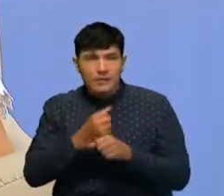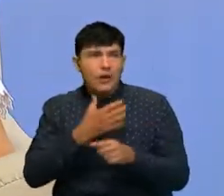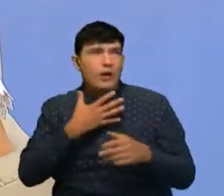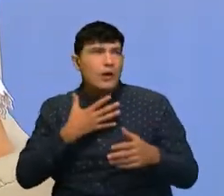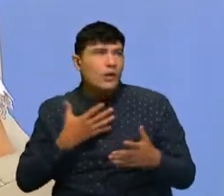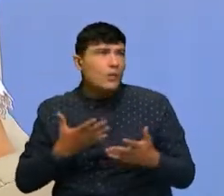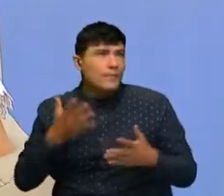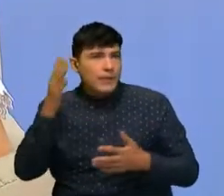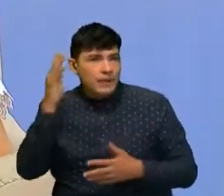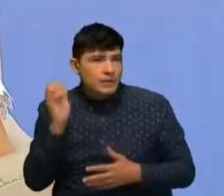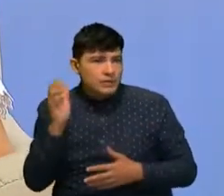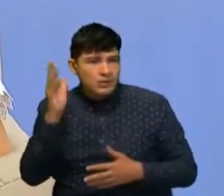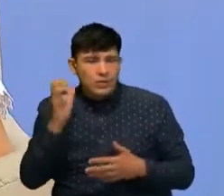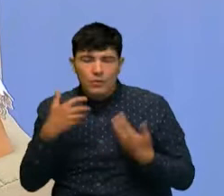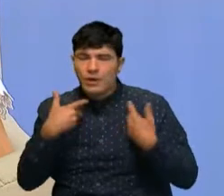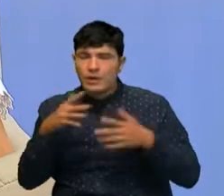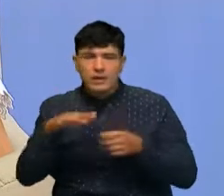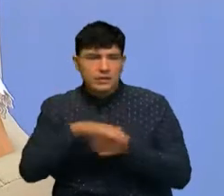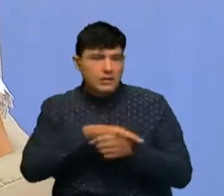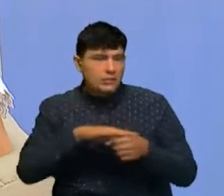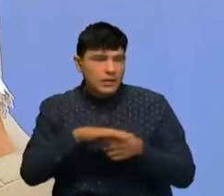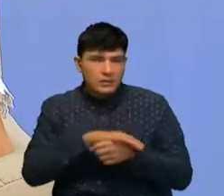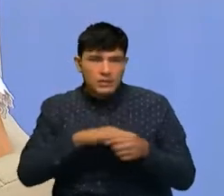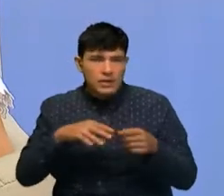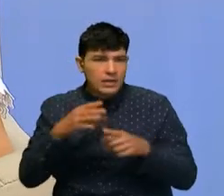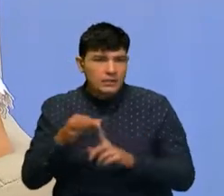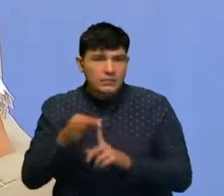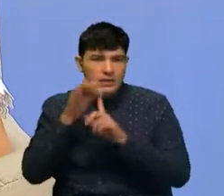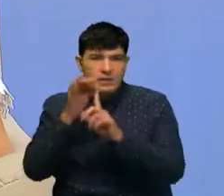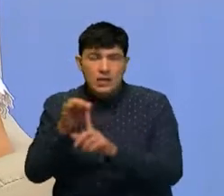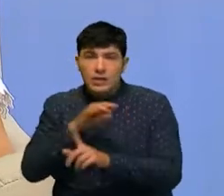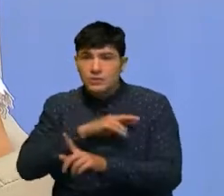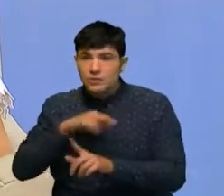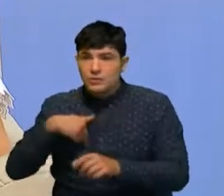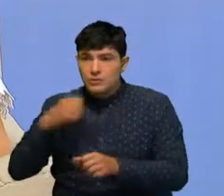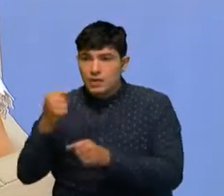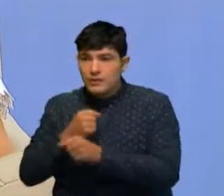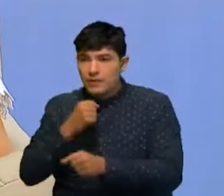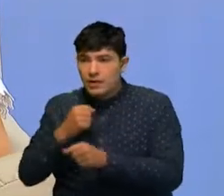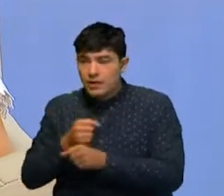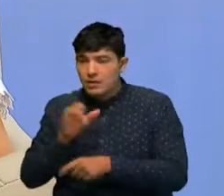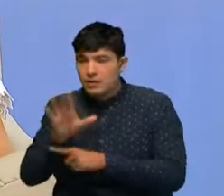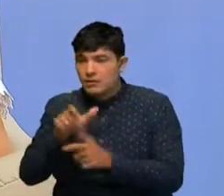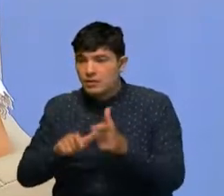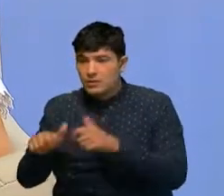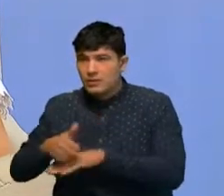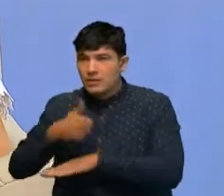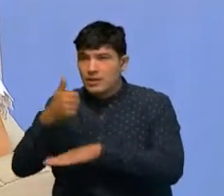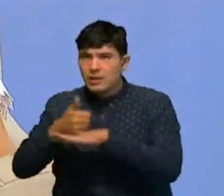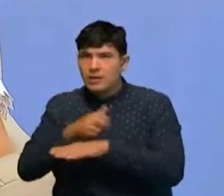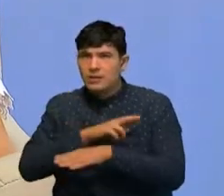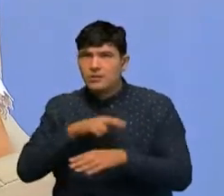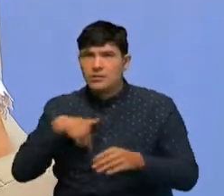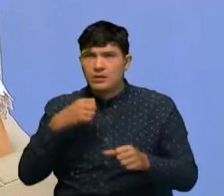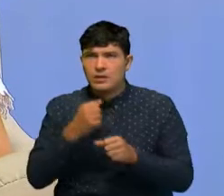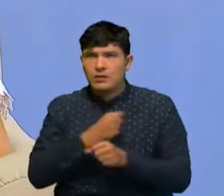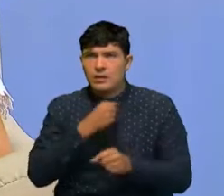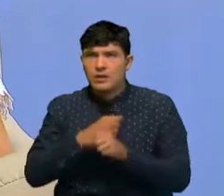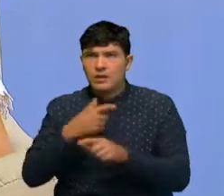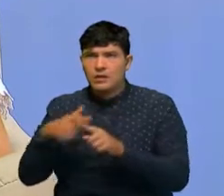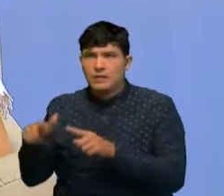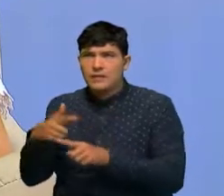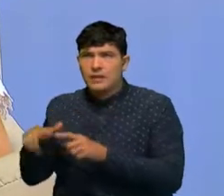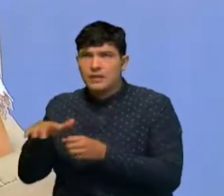situación en particular. Mire, nosotros los trabajadores y ustedes los empleadores, o nosotros también los empleadores, se nos presentan muchas situaciones en particular